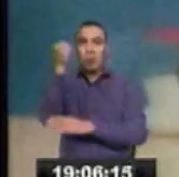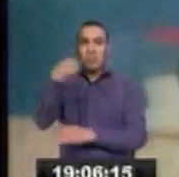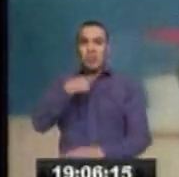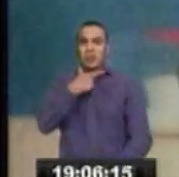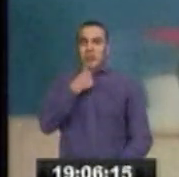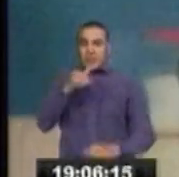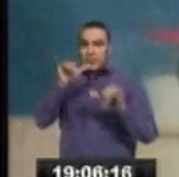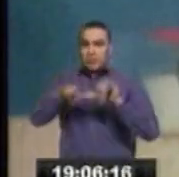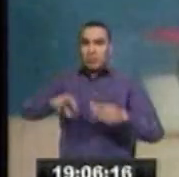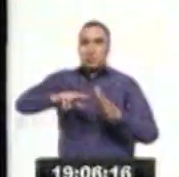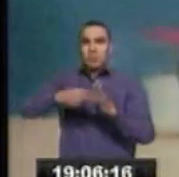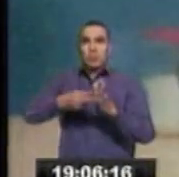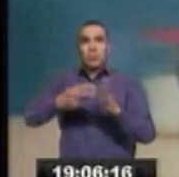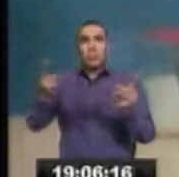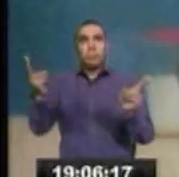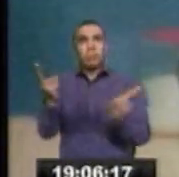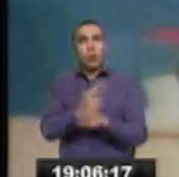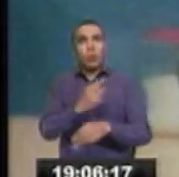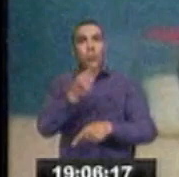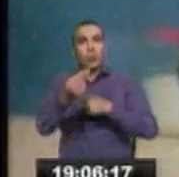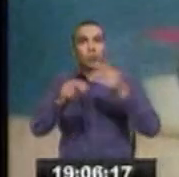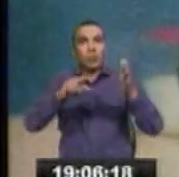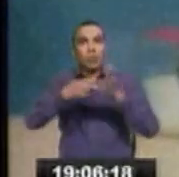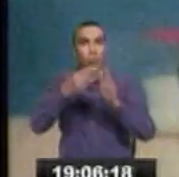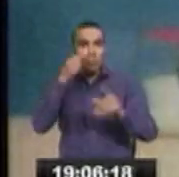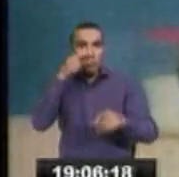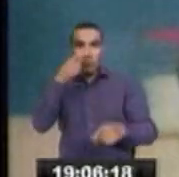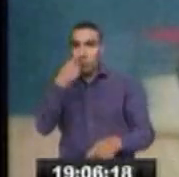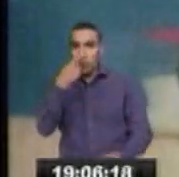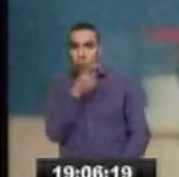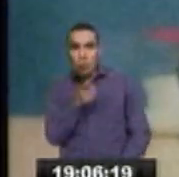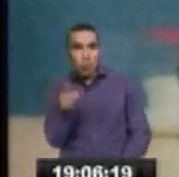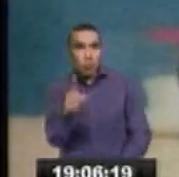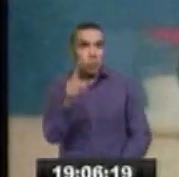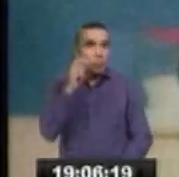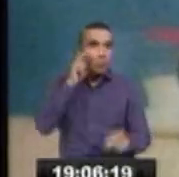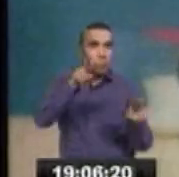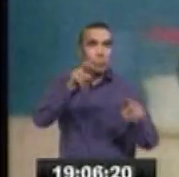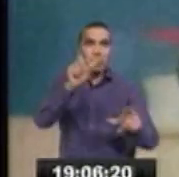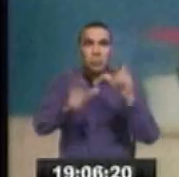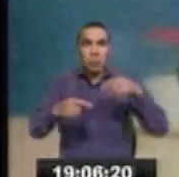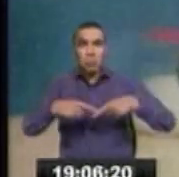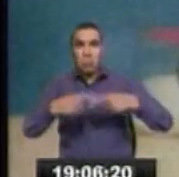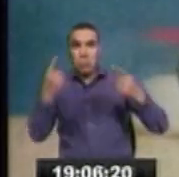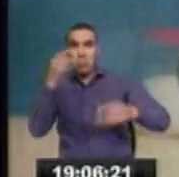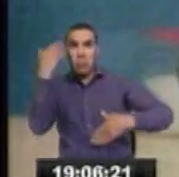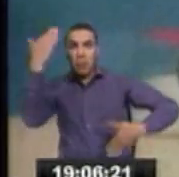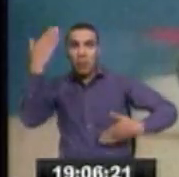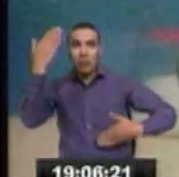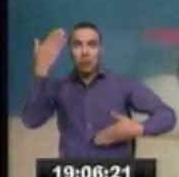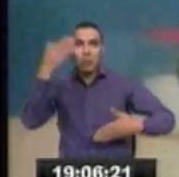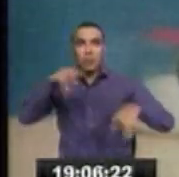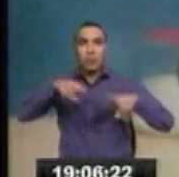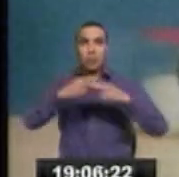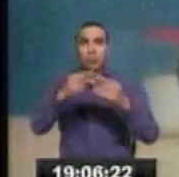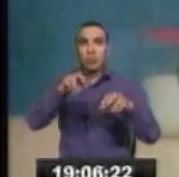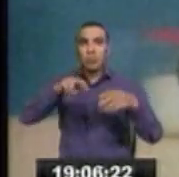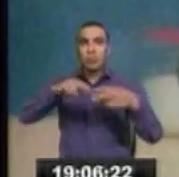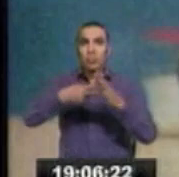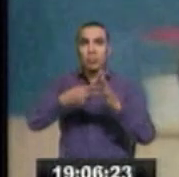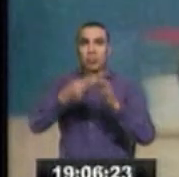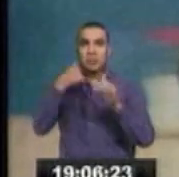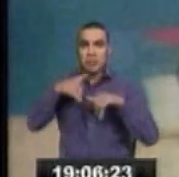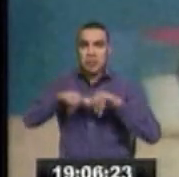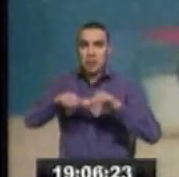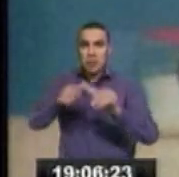va volviendo siniestra, empieza a espiar a los adversarios políticos, empieza a hacerles